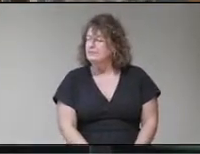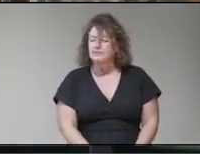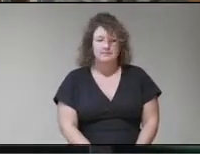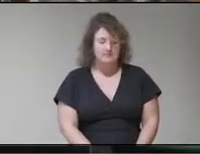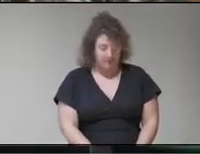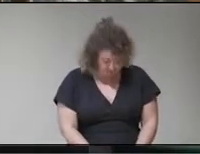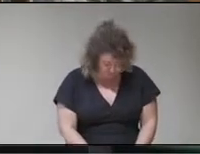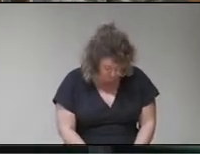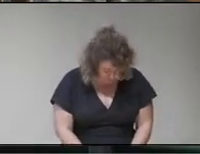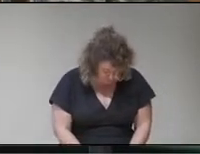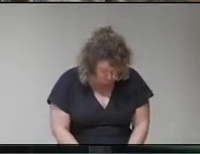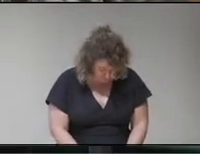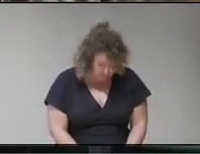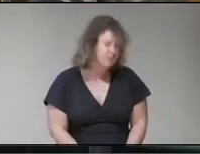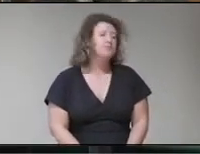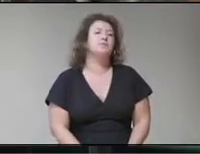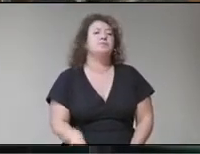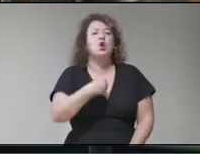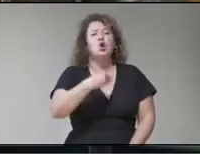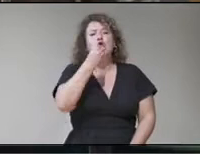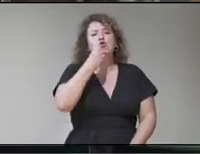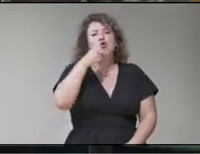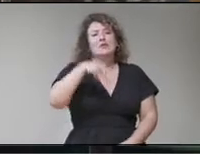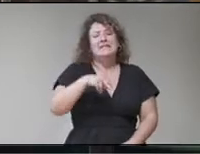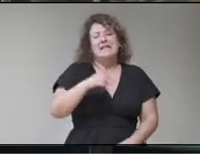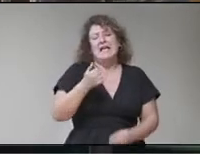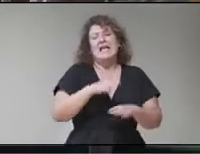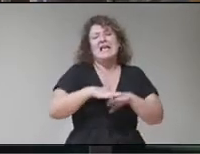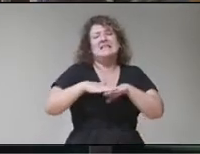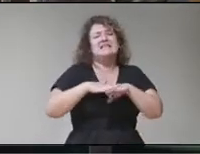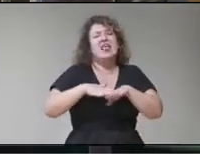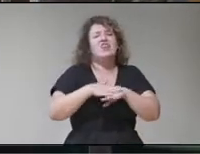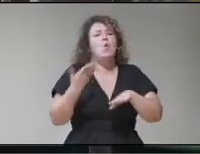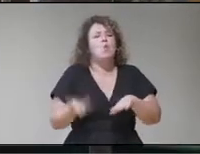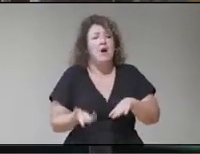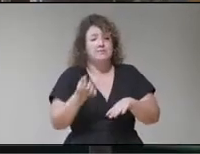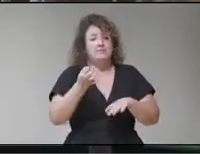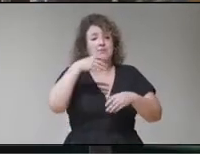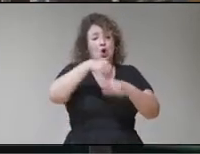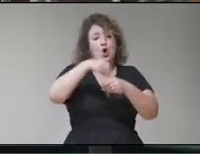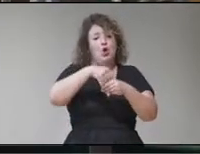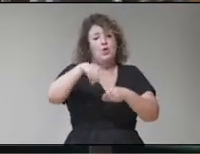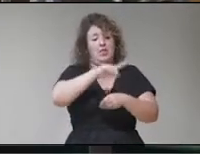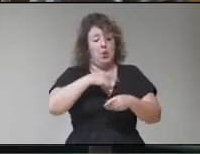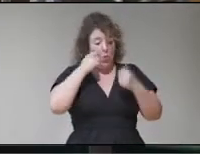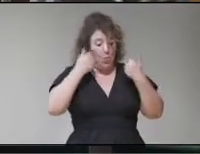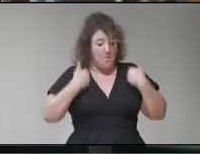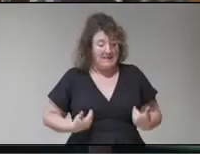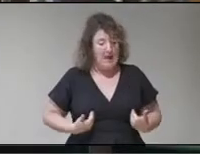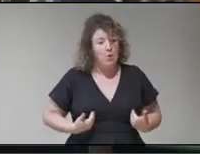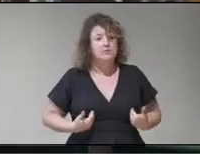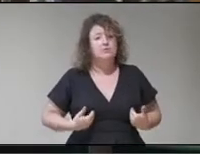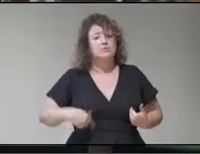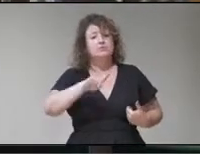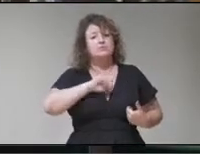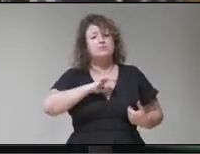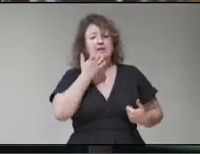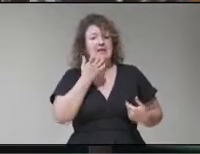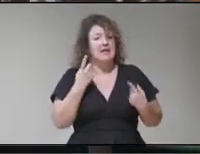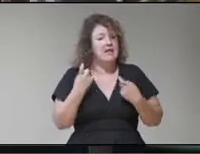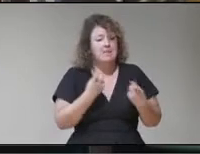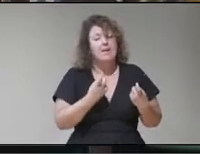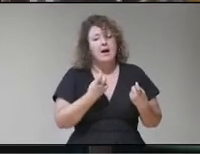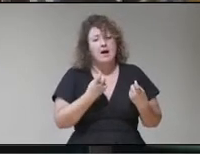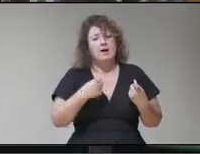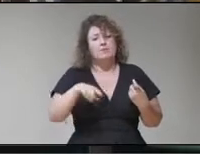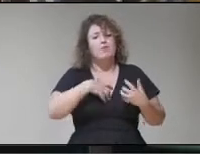nutrientes esenciales, ya sabéis lo que son. Los nutrientes esenciales son componentes de nuestro metabolismo que necesitamos ineludiblemente para